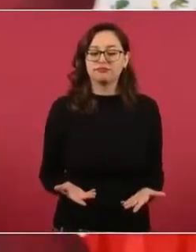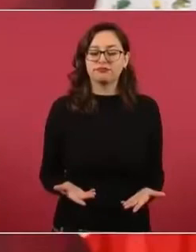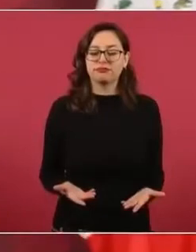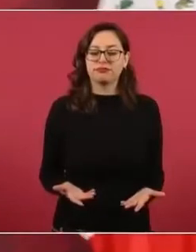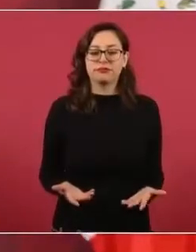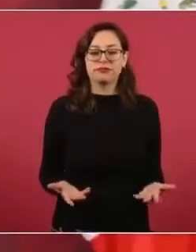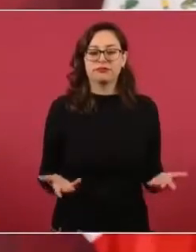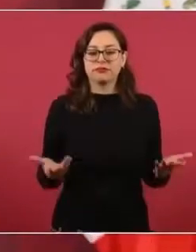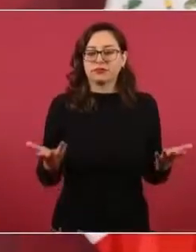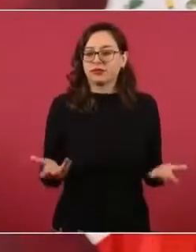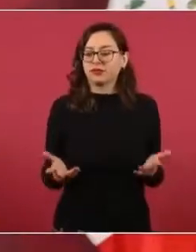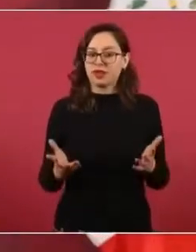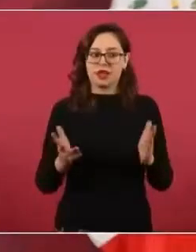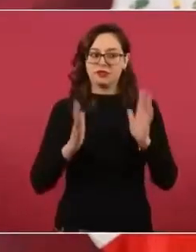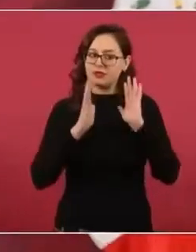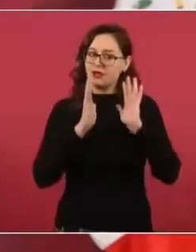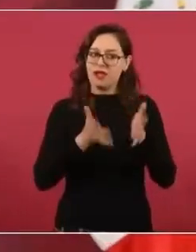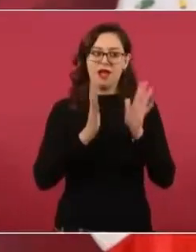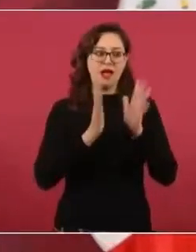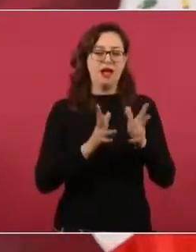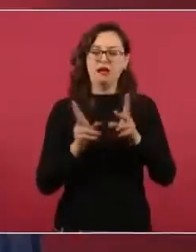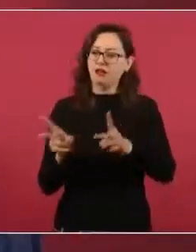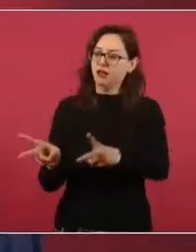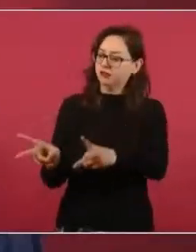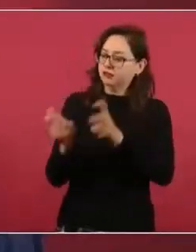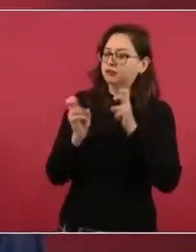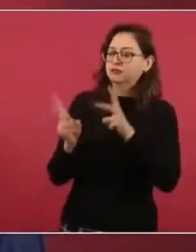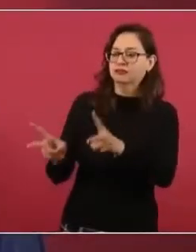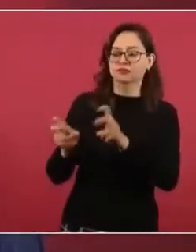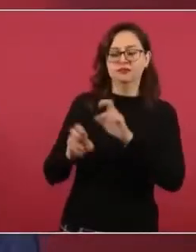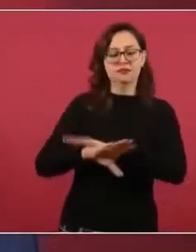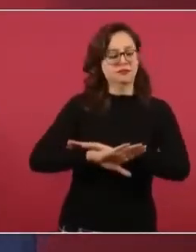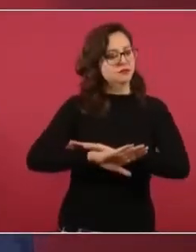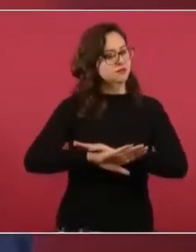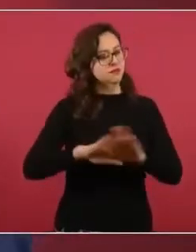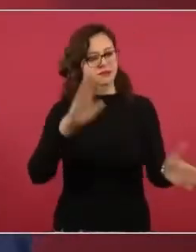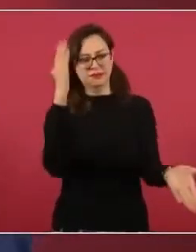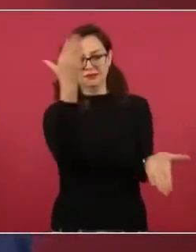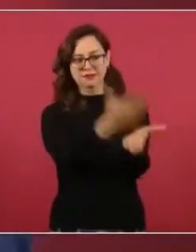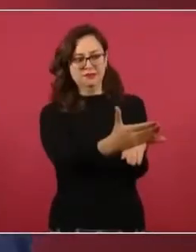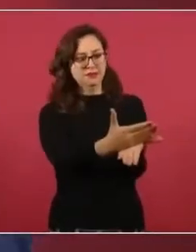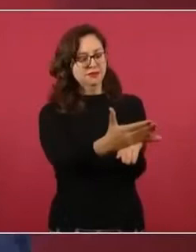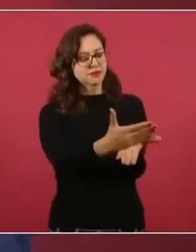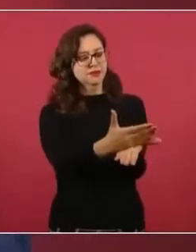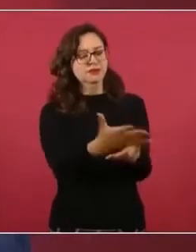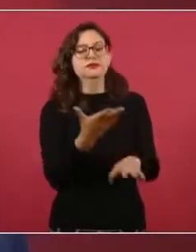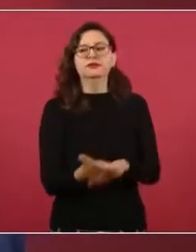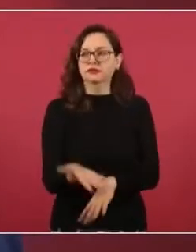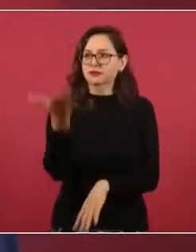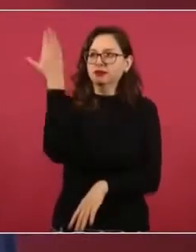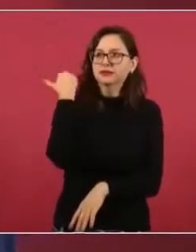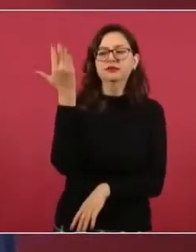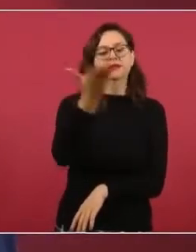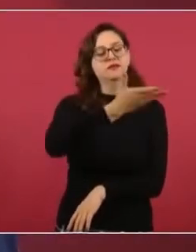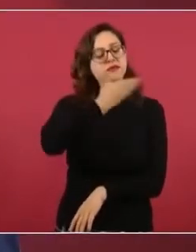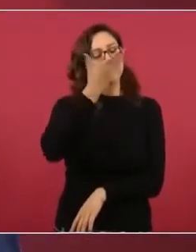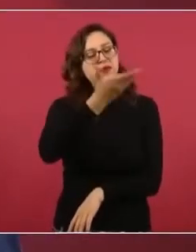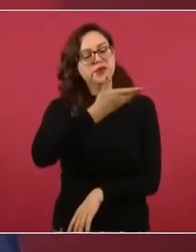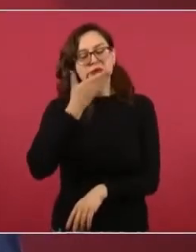pues no pueden robar, para decirlo así con toda claridad, como lo hacían.